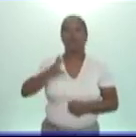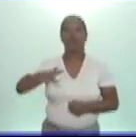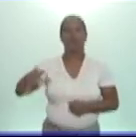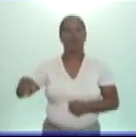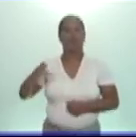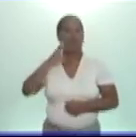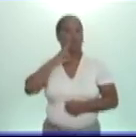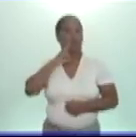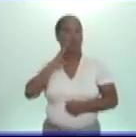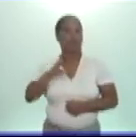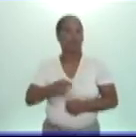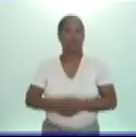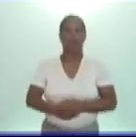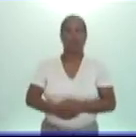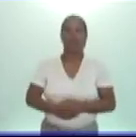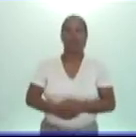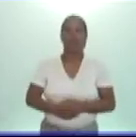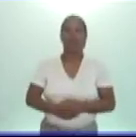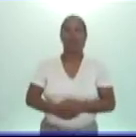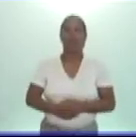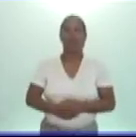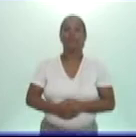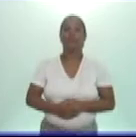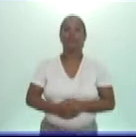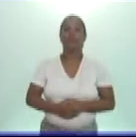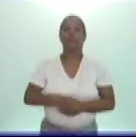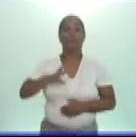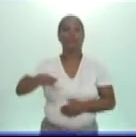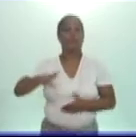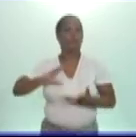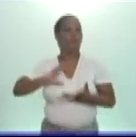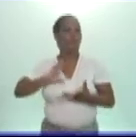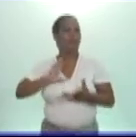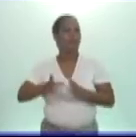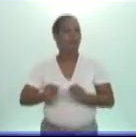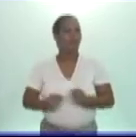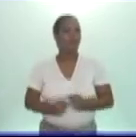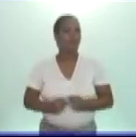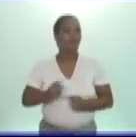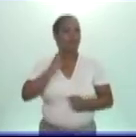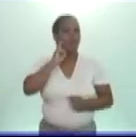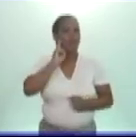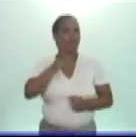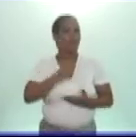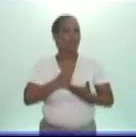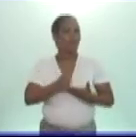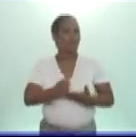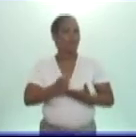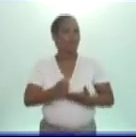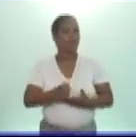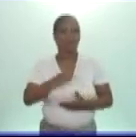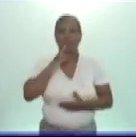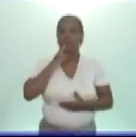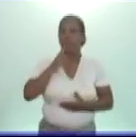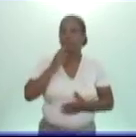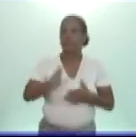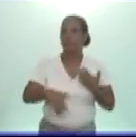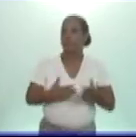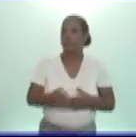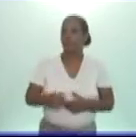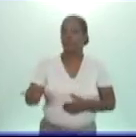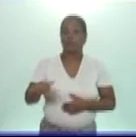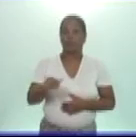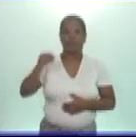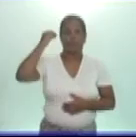solución en términos de estrategia antes de calcular, eso nos orienta hacia la solución del problema. También pienso, a